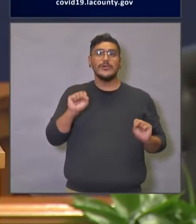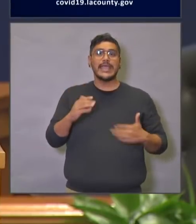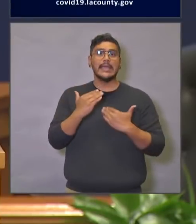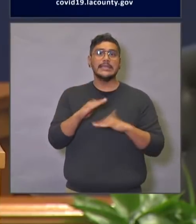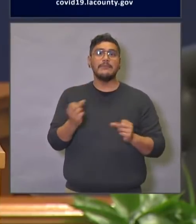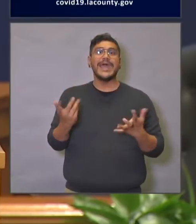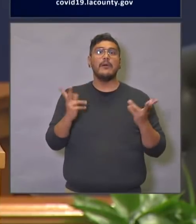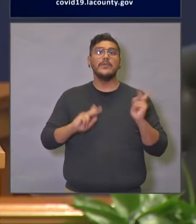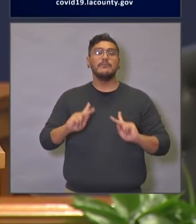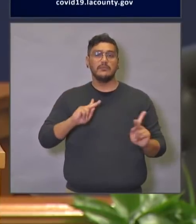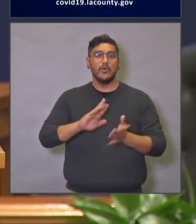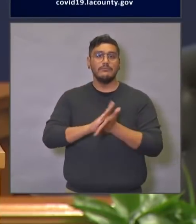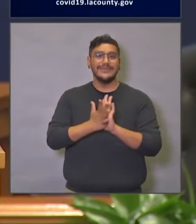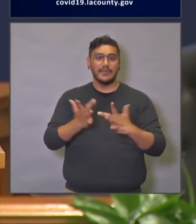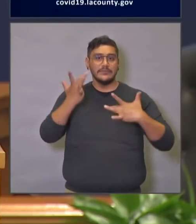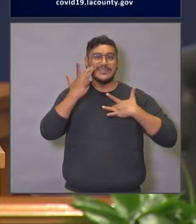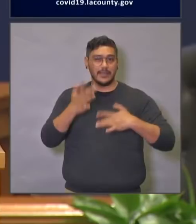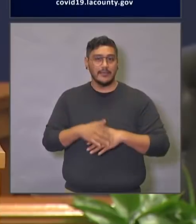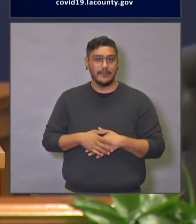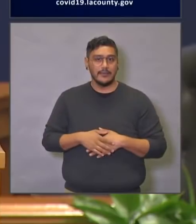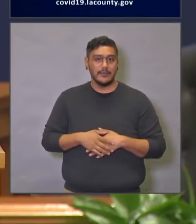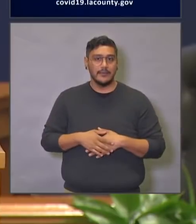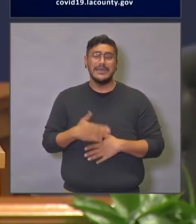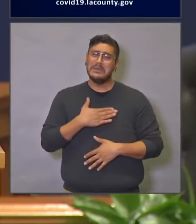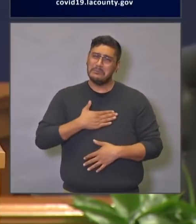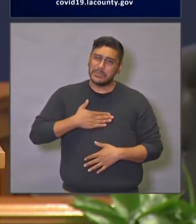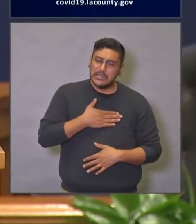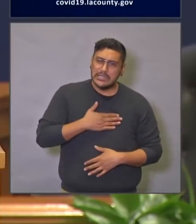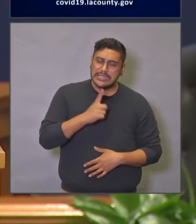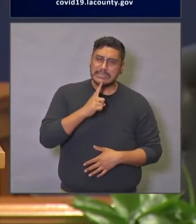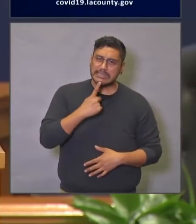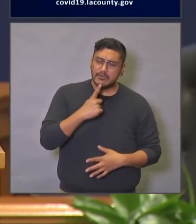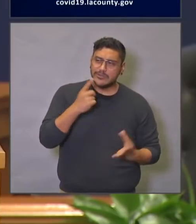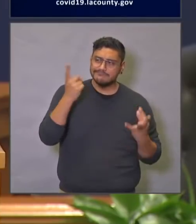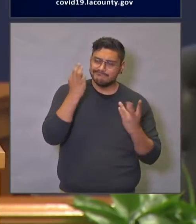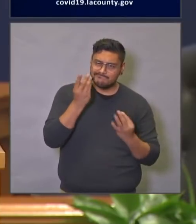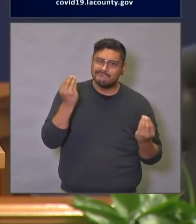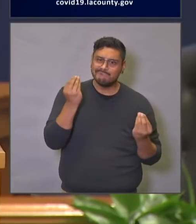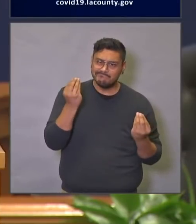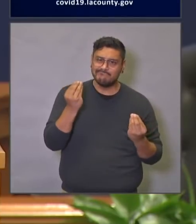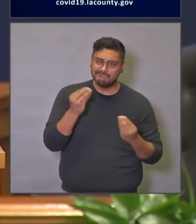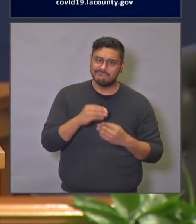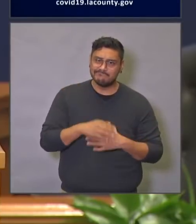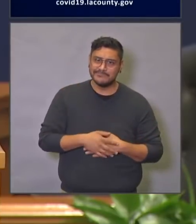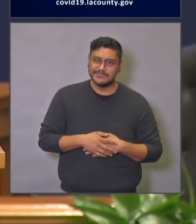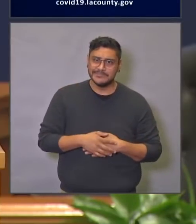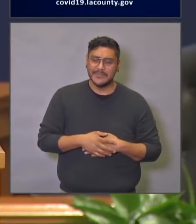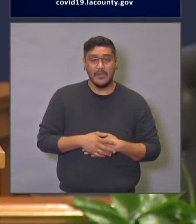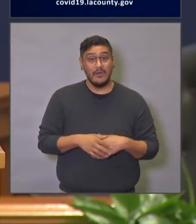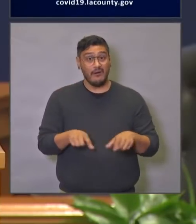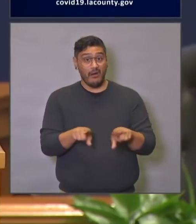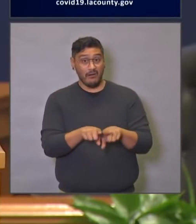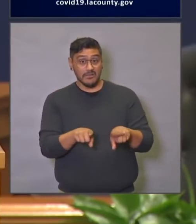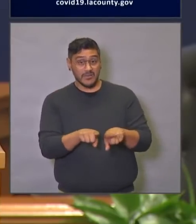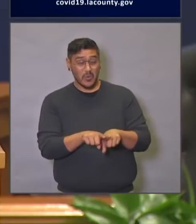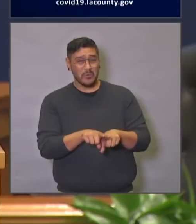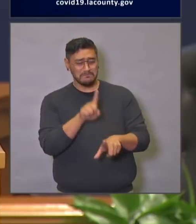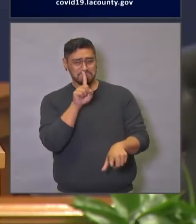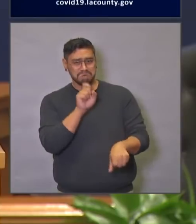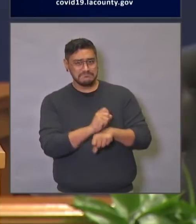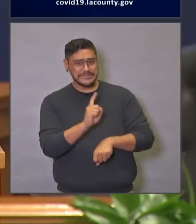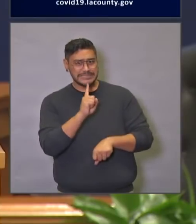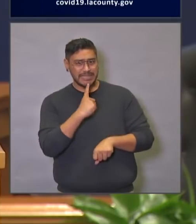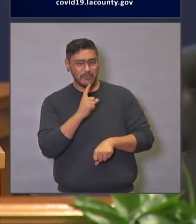este virus. Les pido tomar el virus en serio. También les pido que tomen en serio la responsabilidad